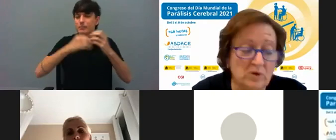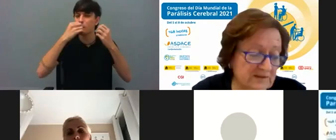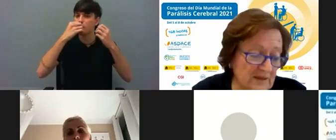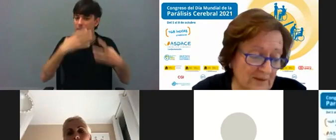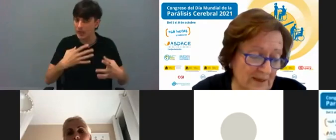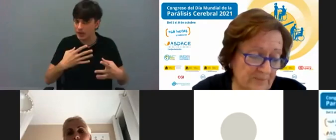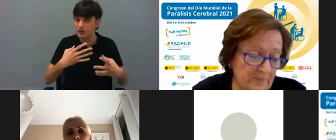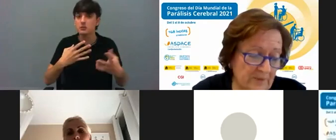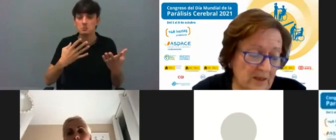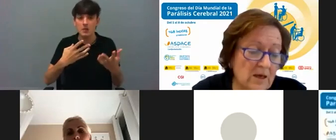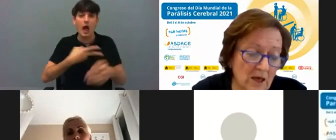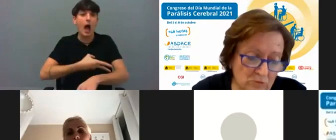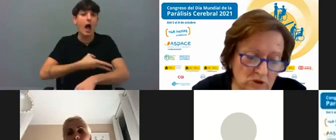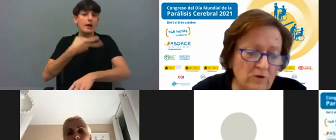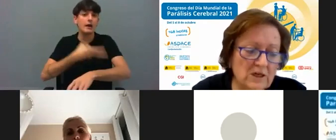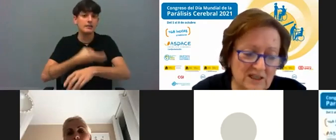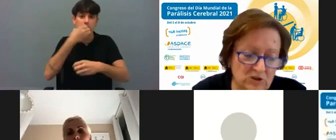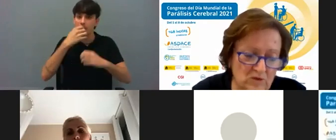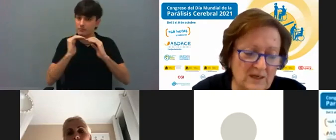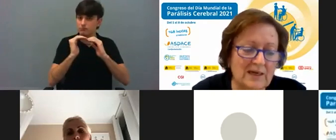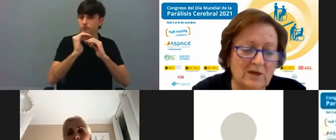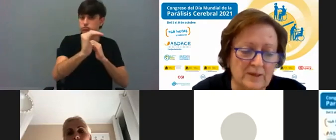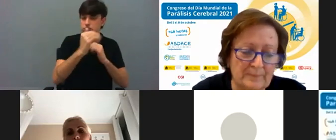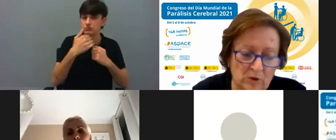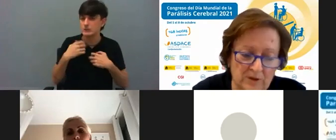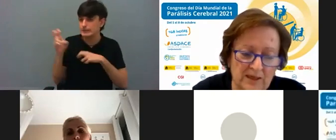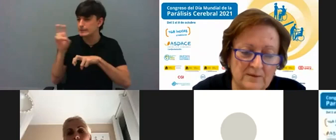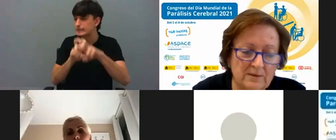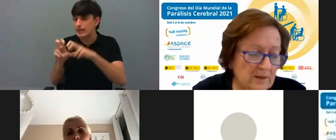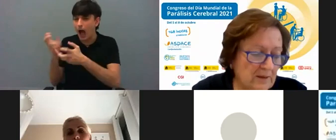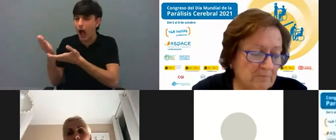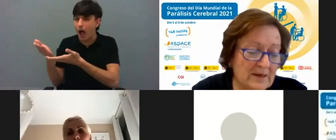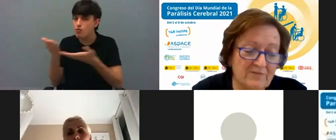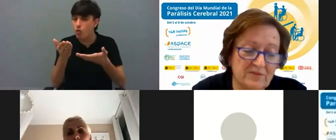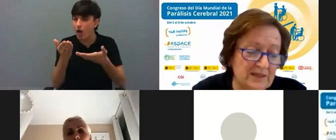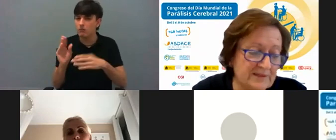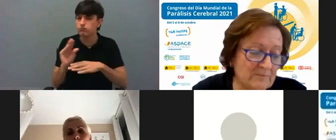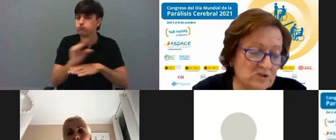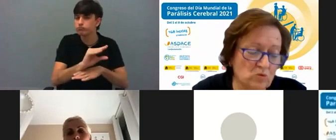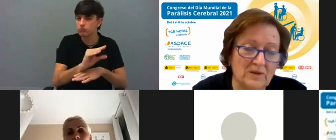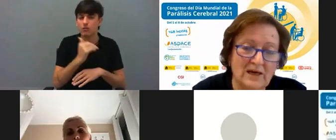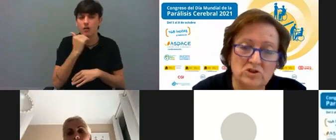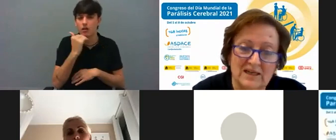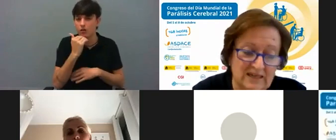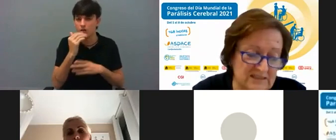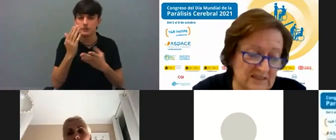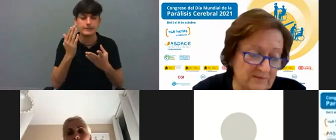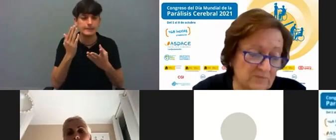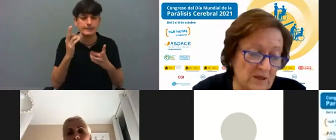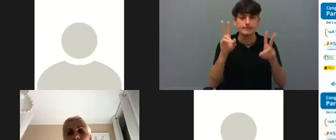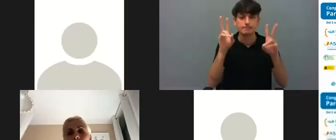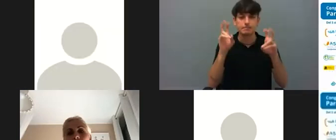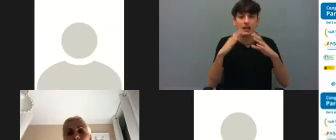buenas y muy estable. He buscado las ayudas que le corresponden para facilitarme sus cuidados en